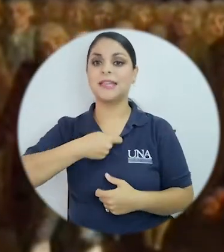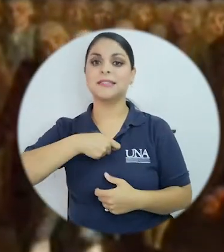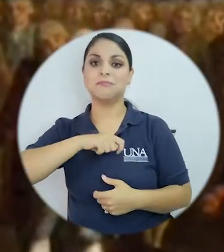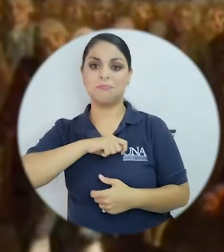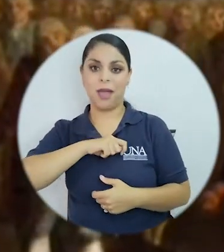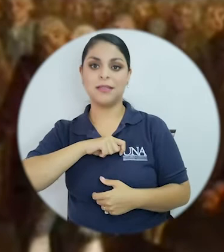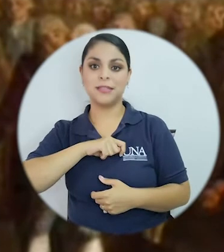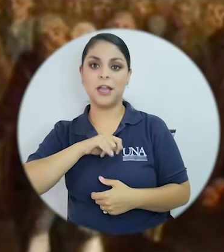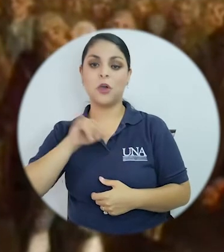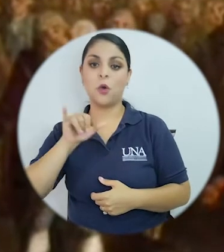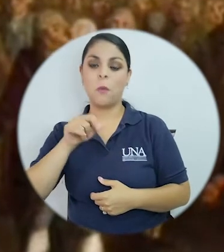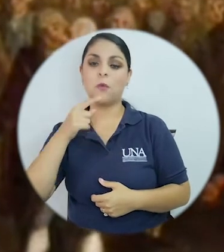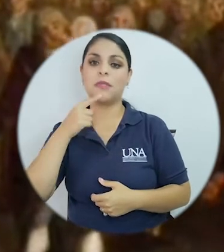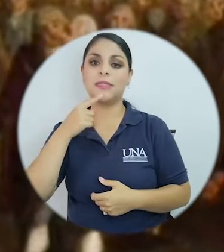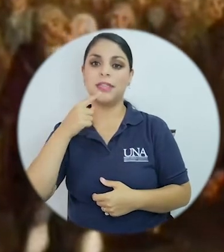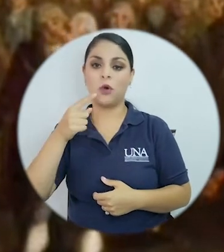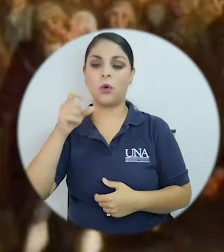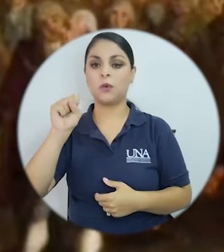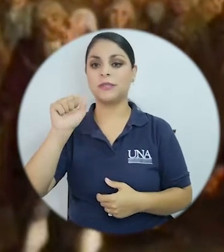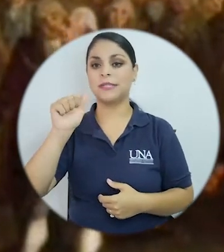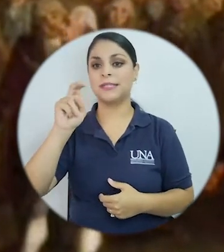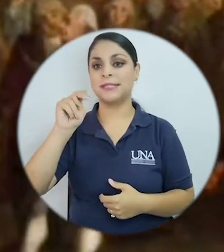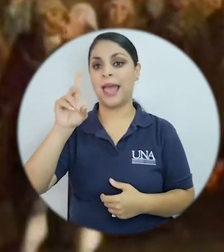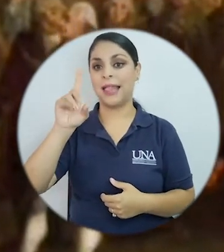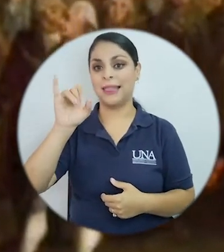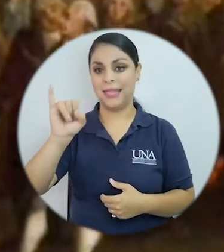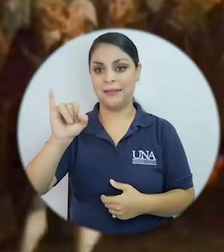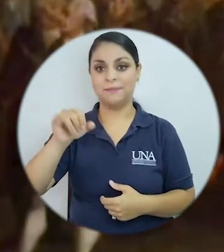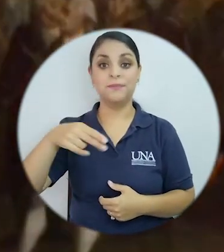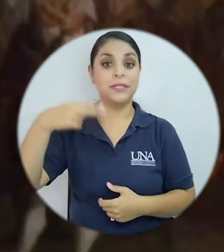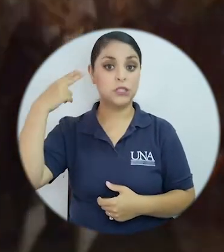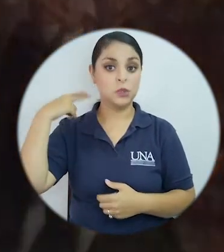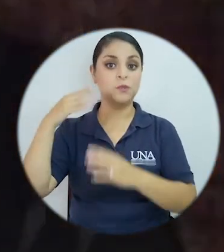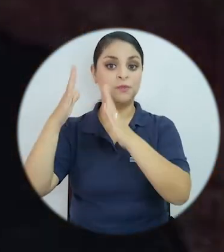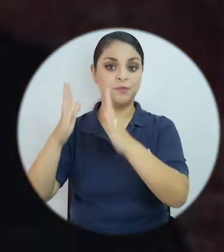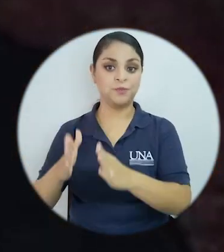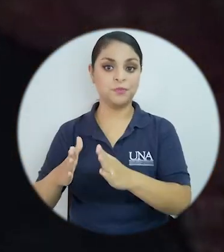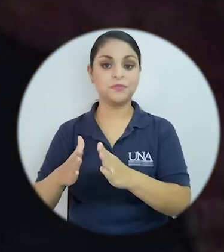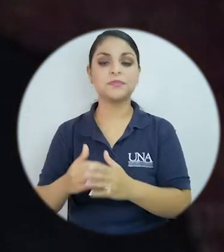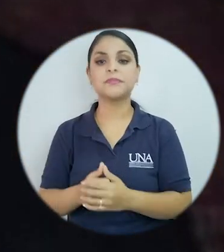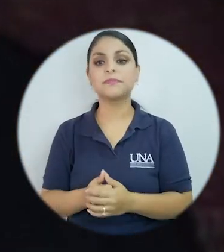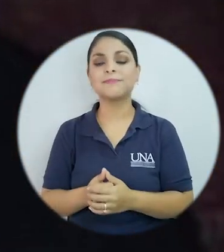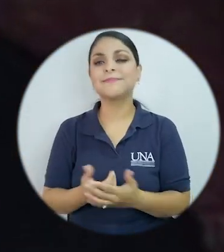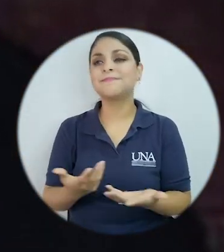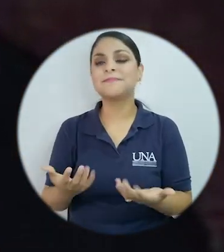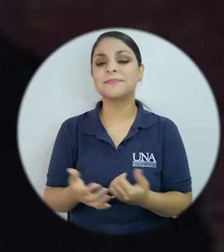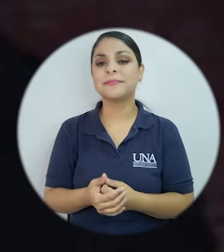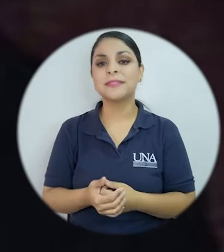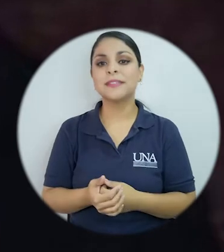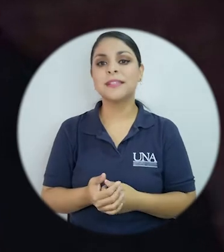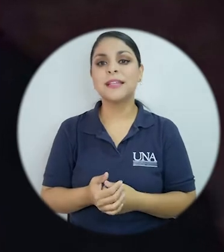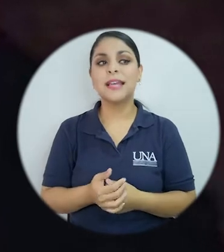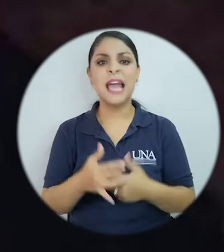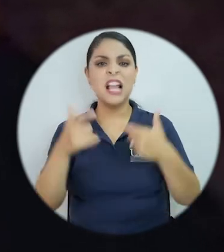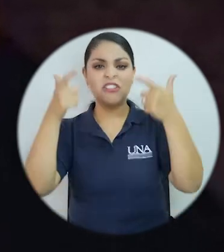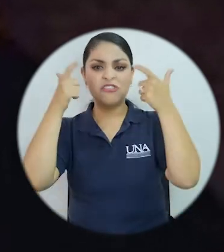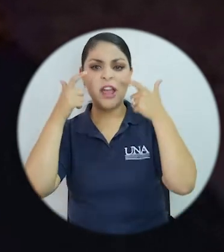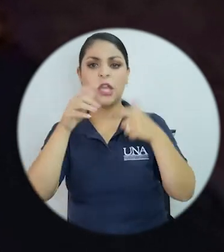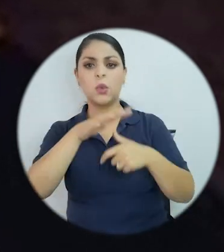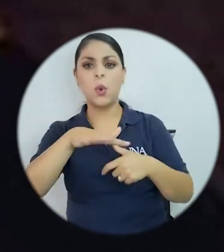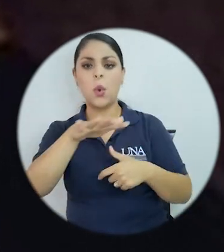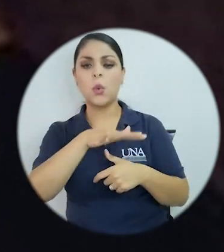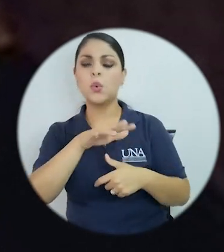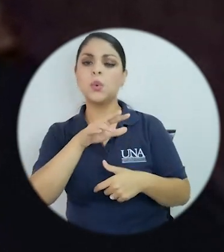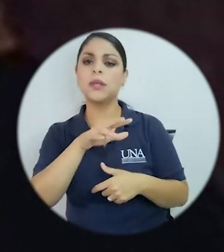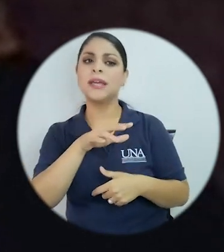España, como dijo José Adelio Sandí, este historiador, no era la mala, estaba muy lejos. El reino